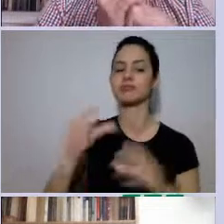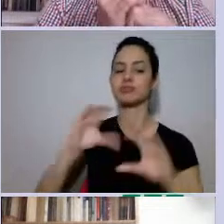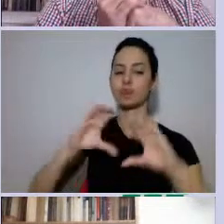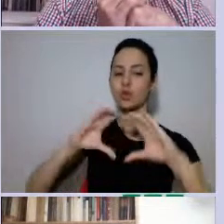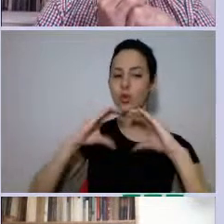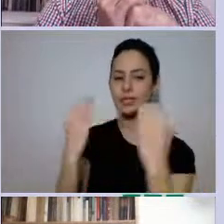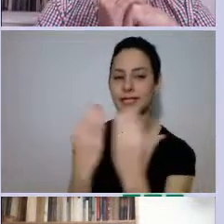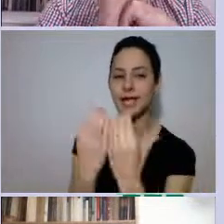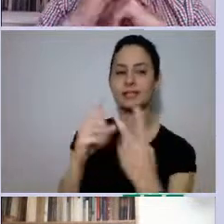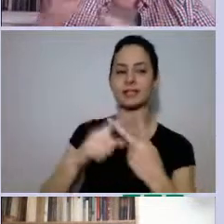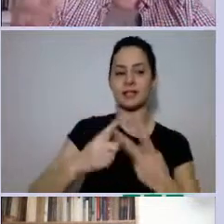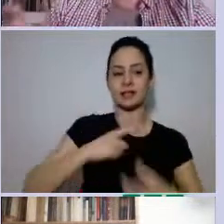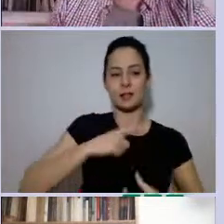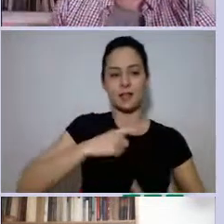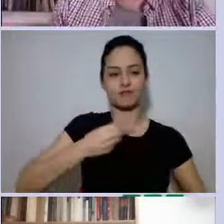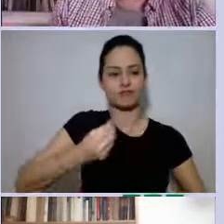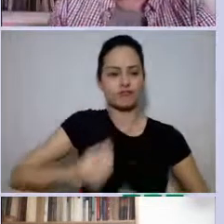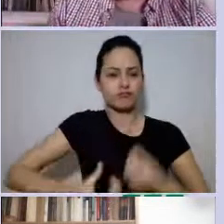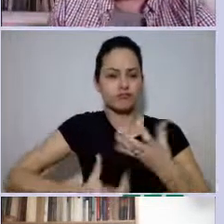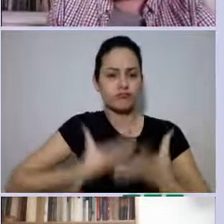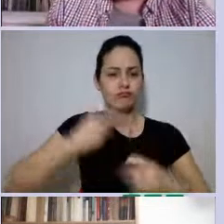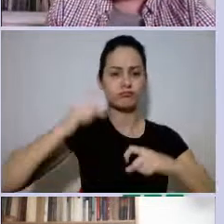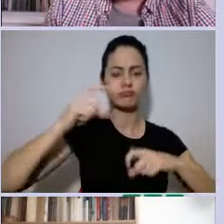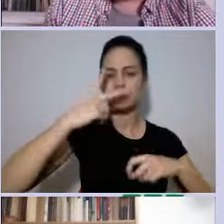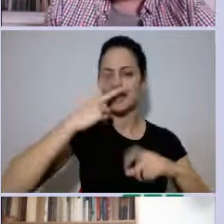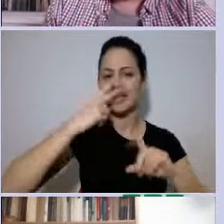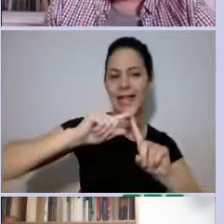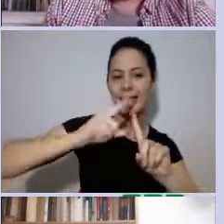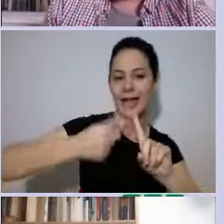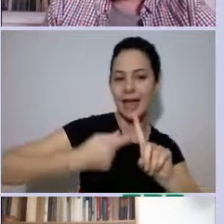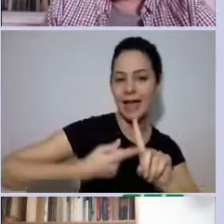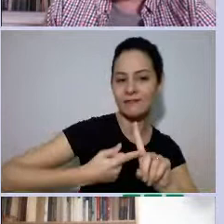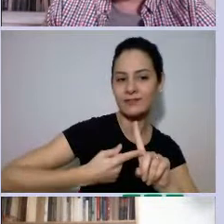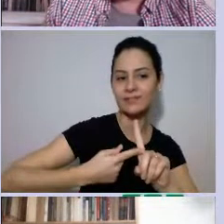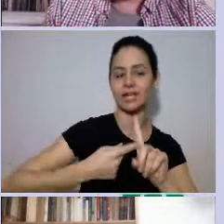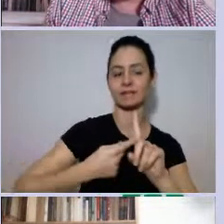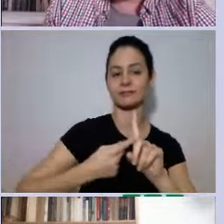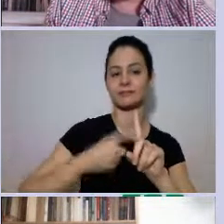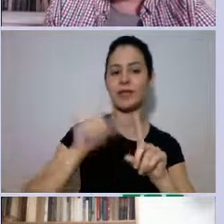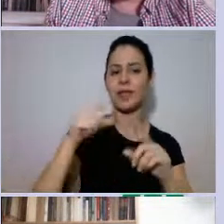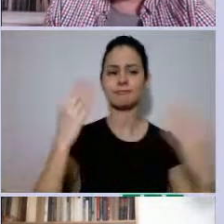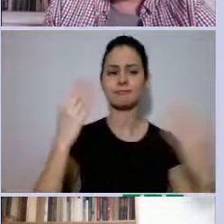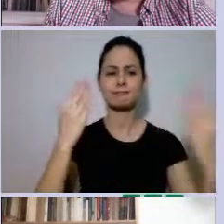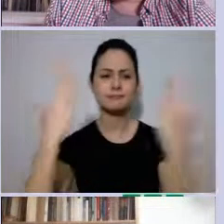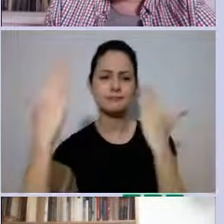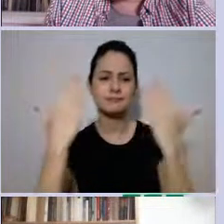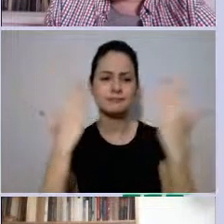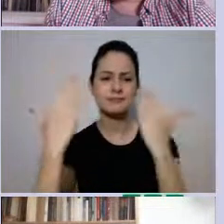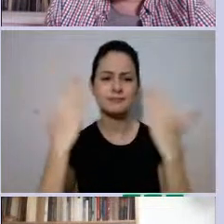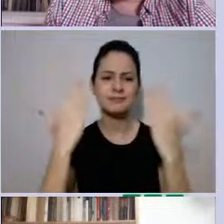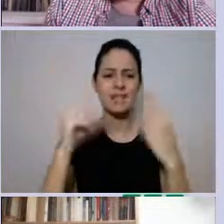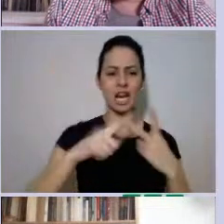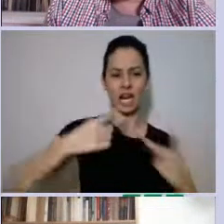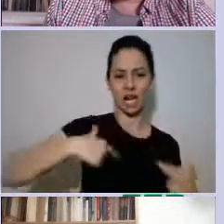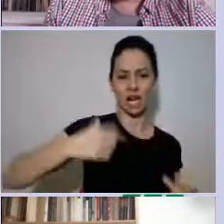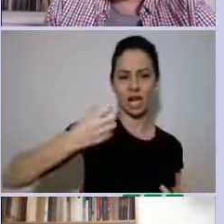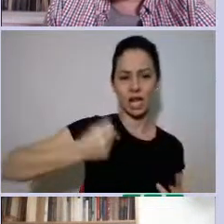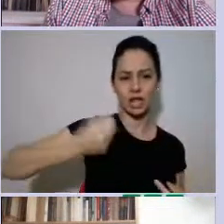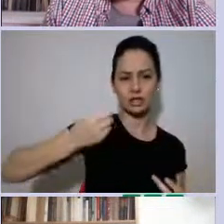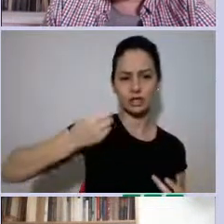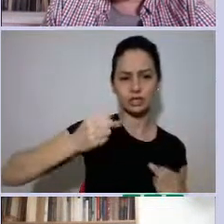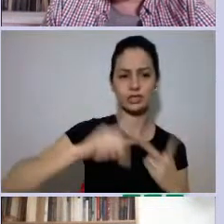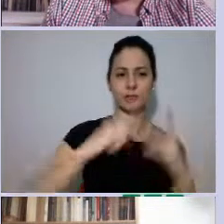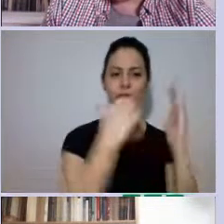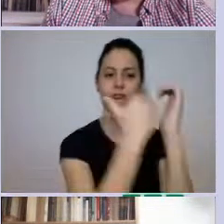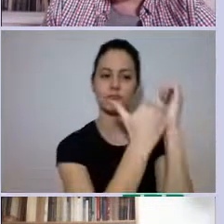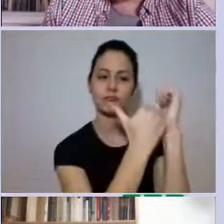la fertilidad, una analogía que se realiza entre la leche materna y el aguamiel, que es